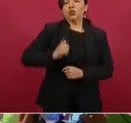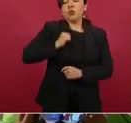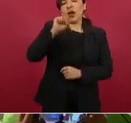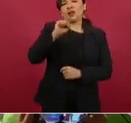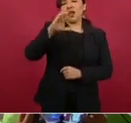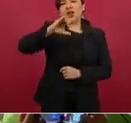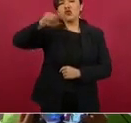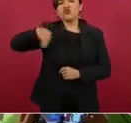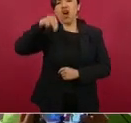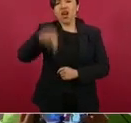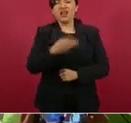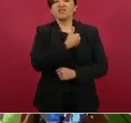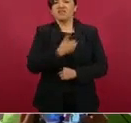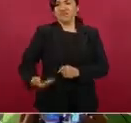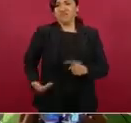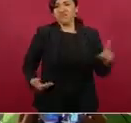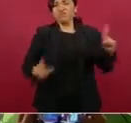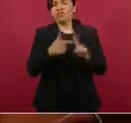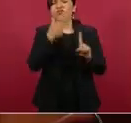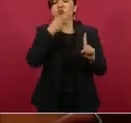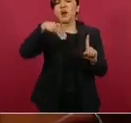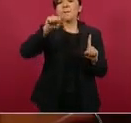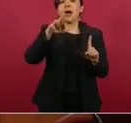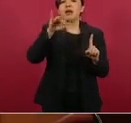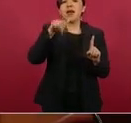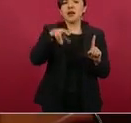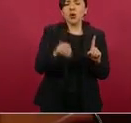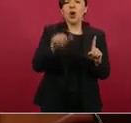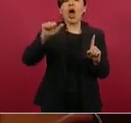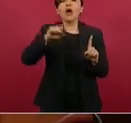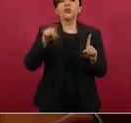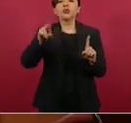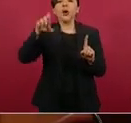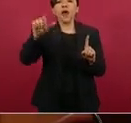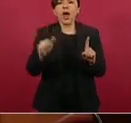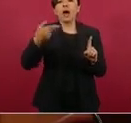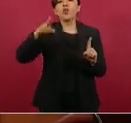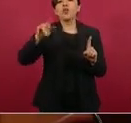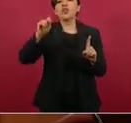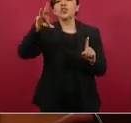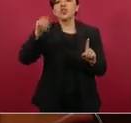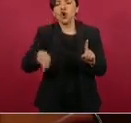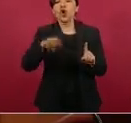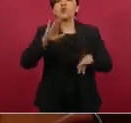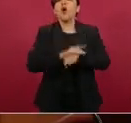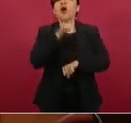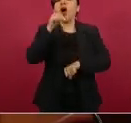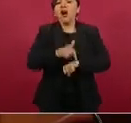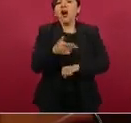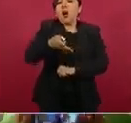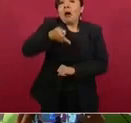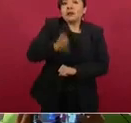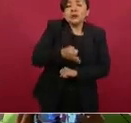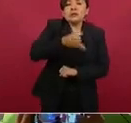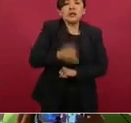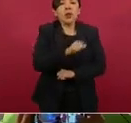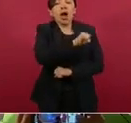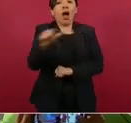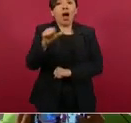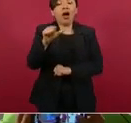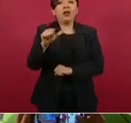de Justicia de la Nación, Mariano Azuela Huitrón, por supeditar los altos